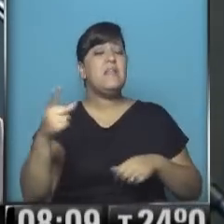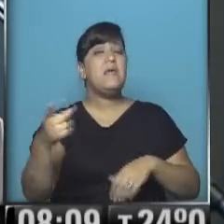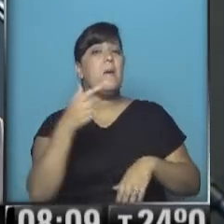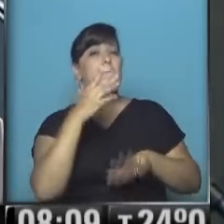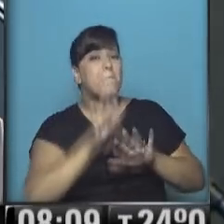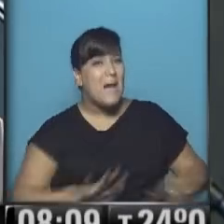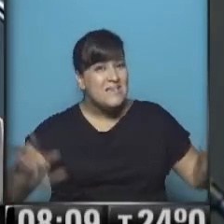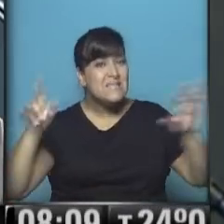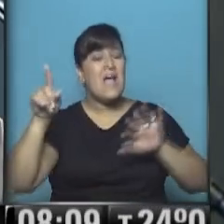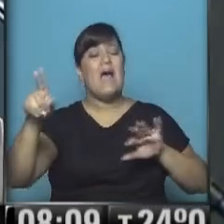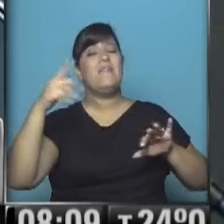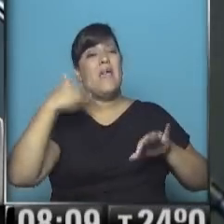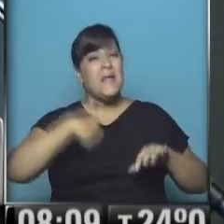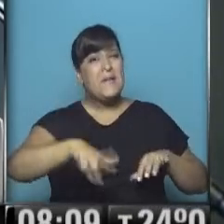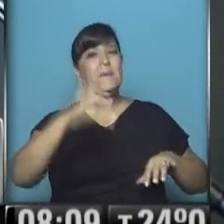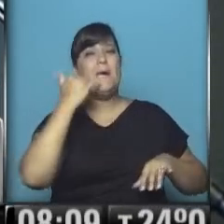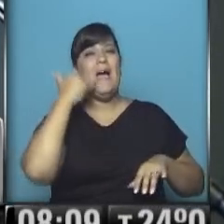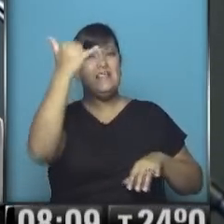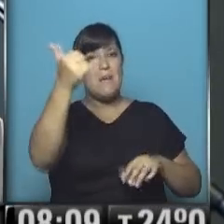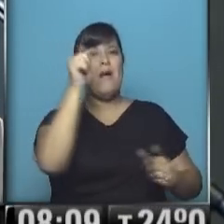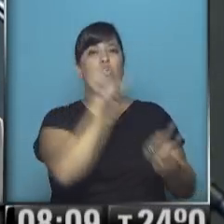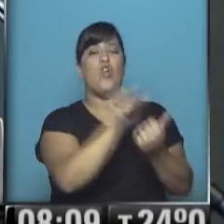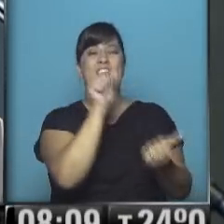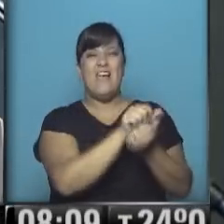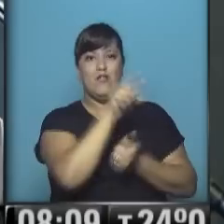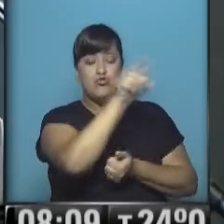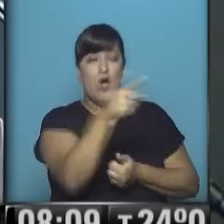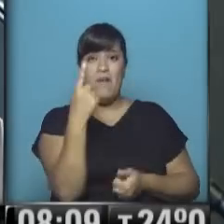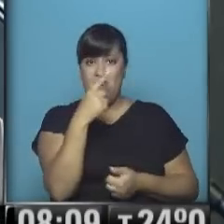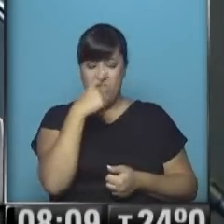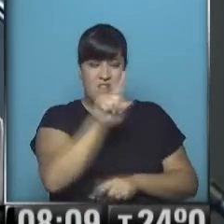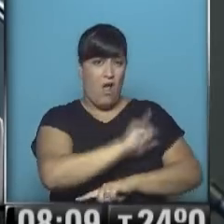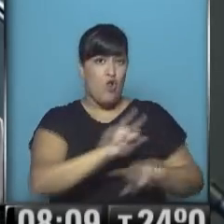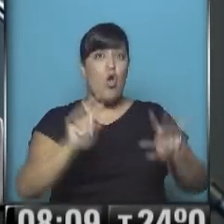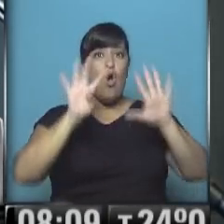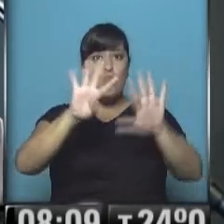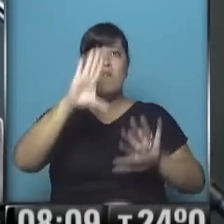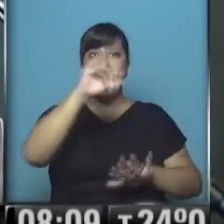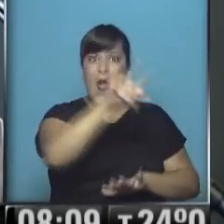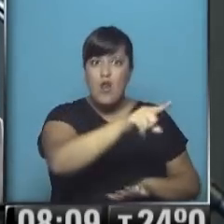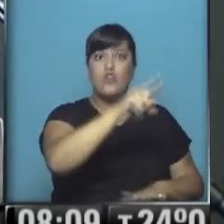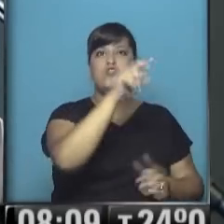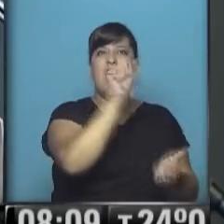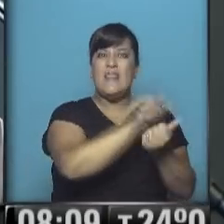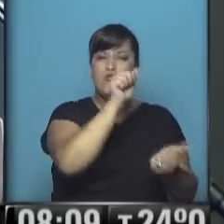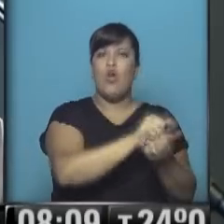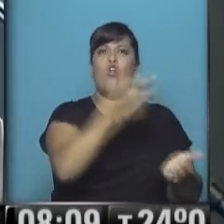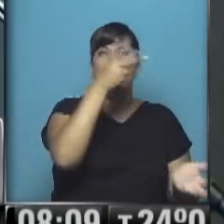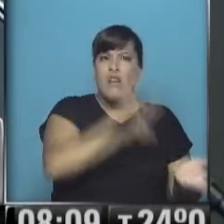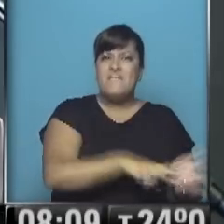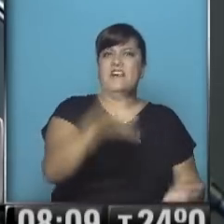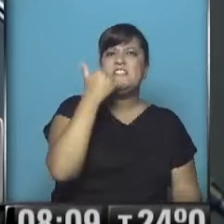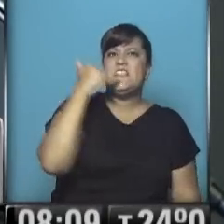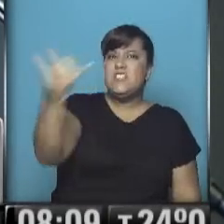a contactarse telefónicamente con su editor. Al no hacerlo, pasada las 21, su editor volvió a intentar comunicarse por teléfono